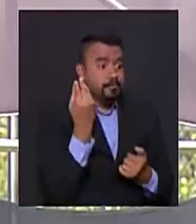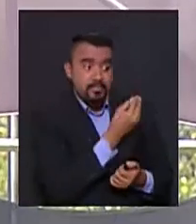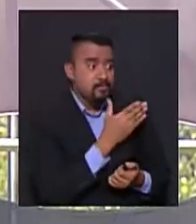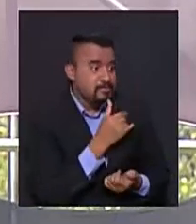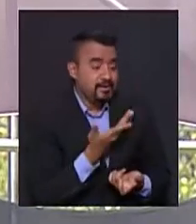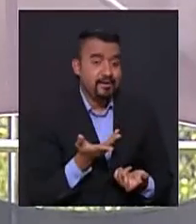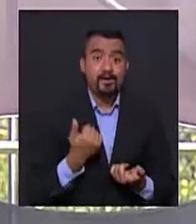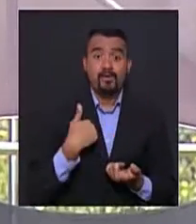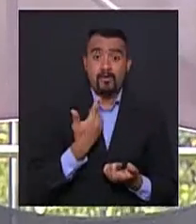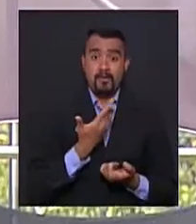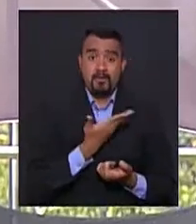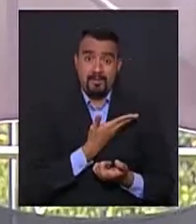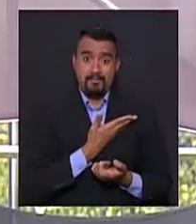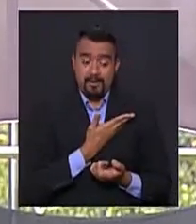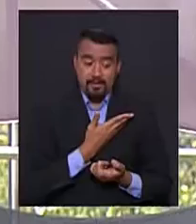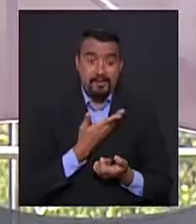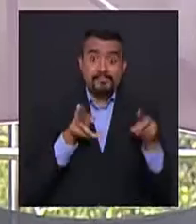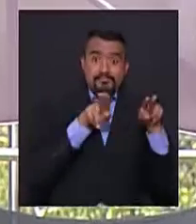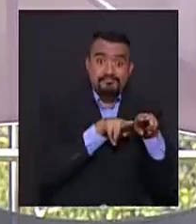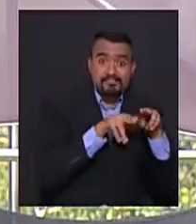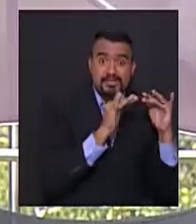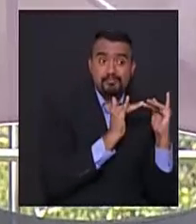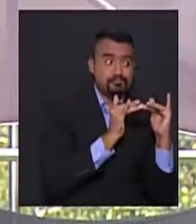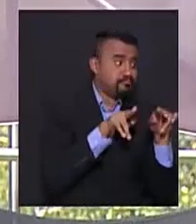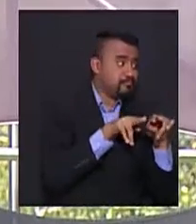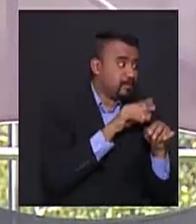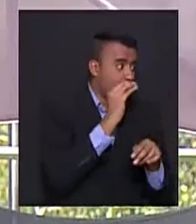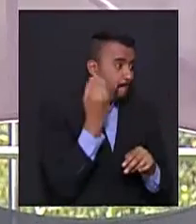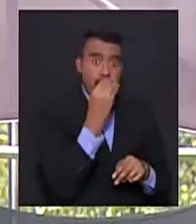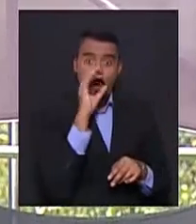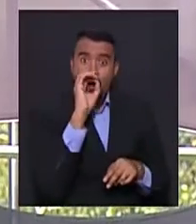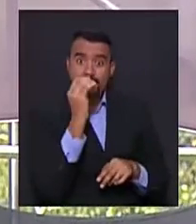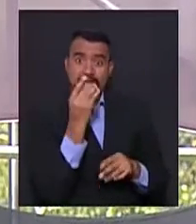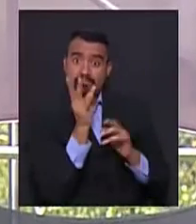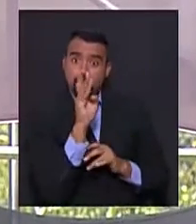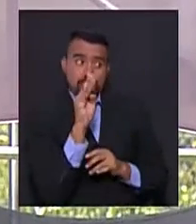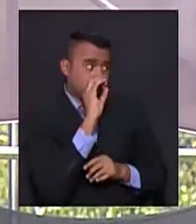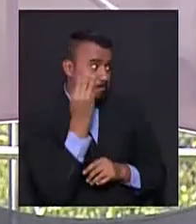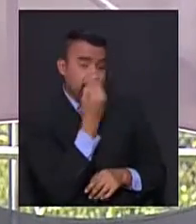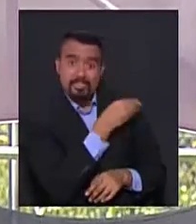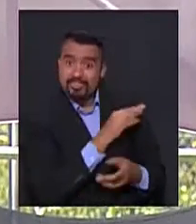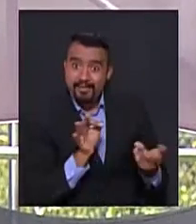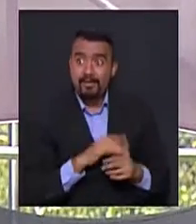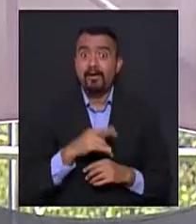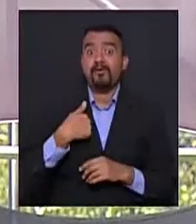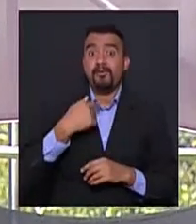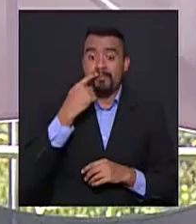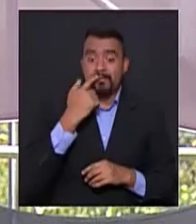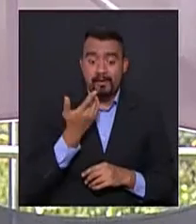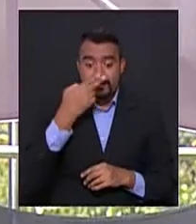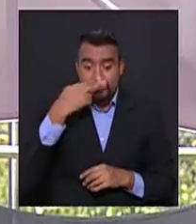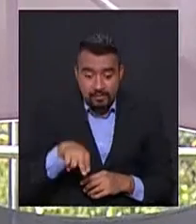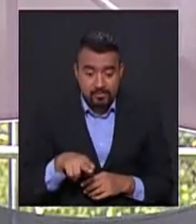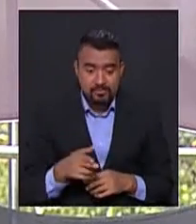de tantas viudas y viudos, los padres que tuvieron que seguir viviendo sin